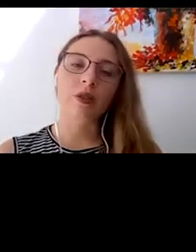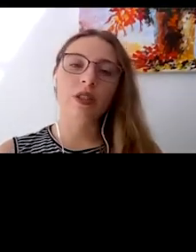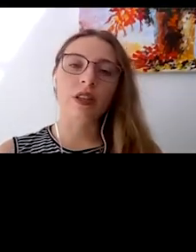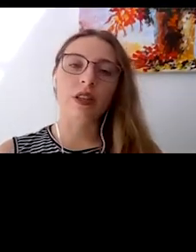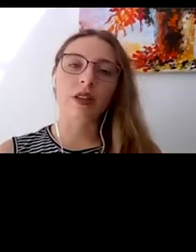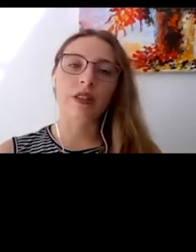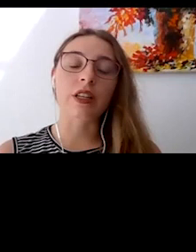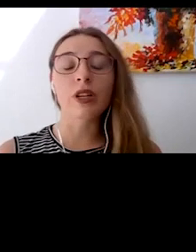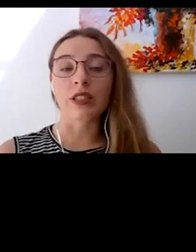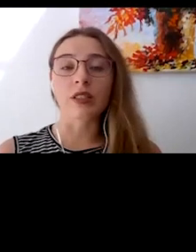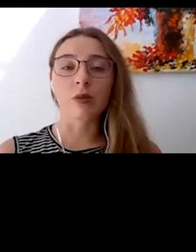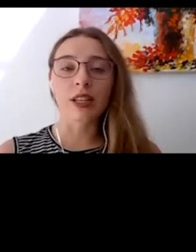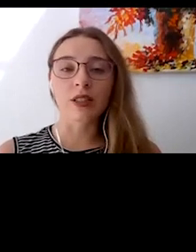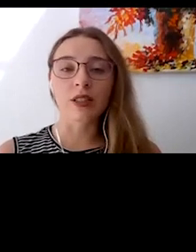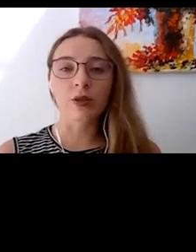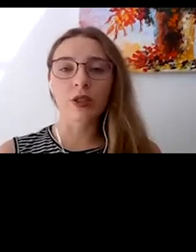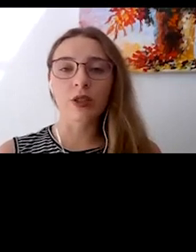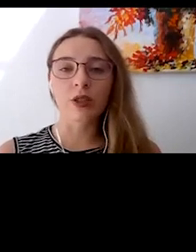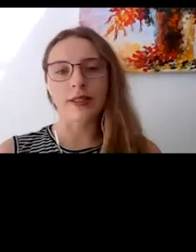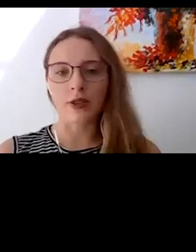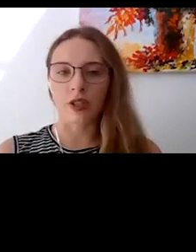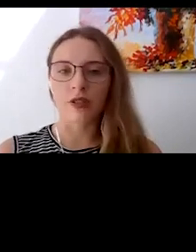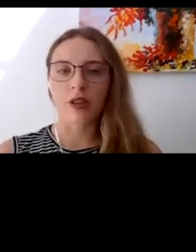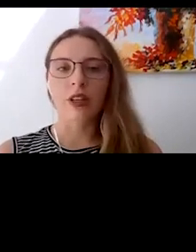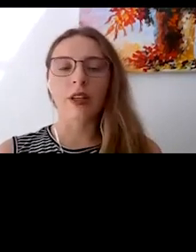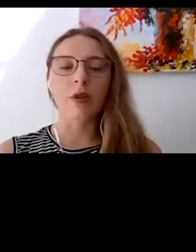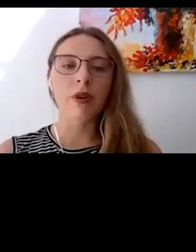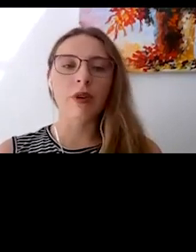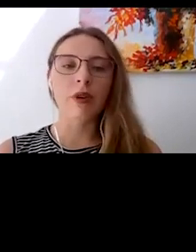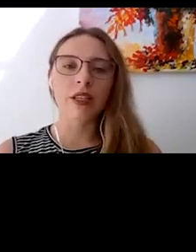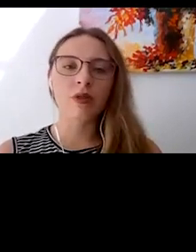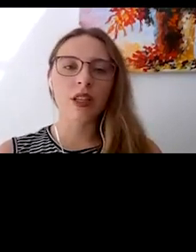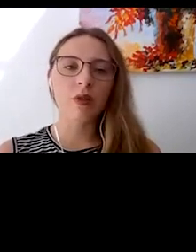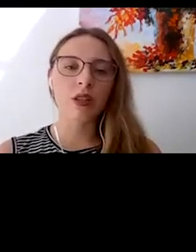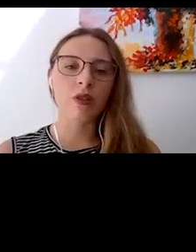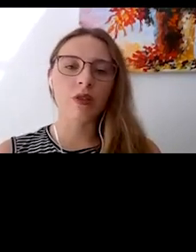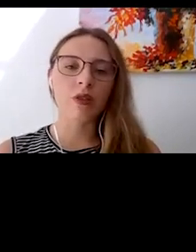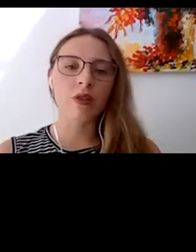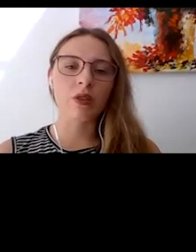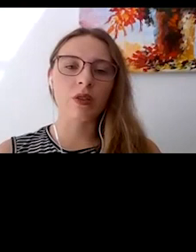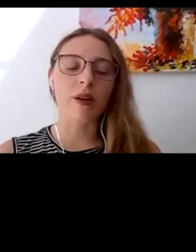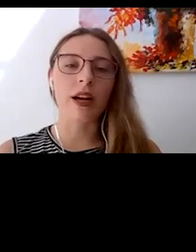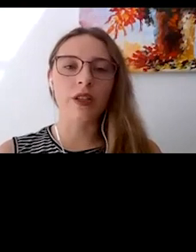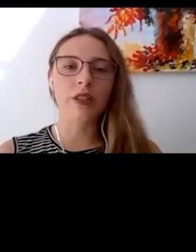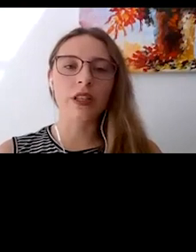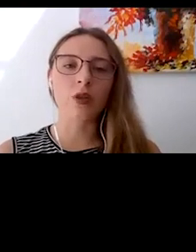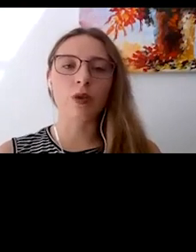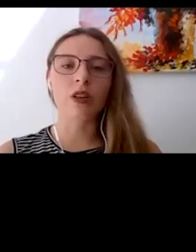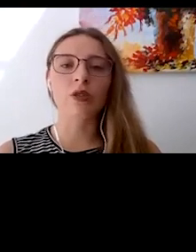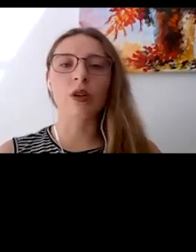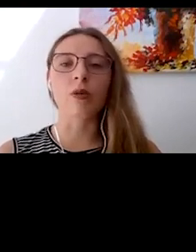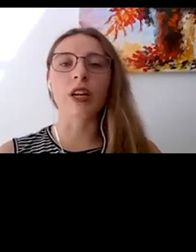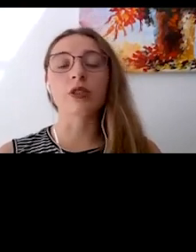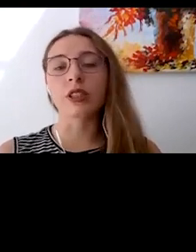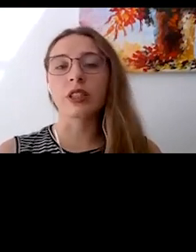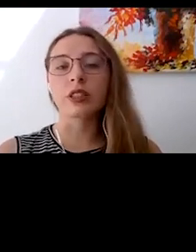que que se incumplan estas obligaciones, pues hay sanciones. De igual manera sucede cuando los trabajadores incumplen